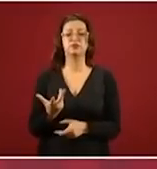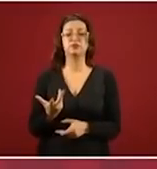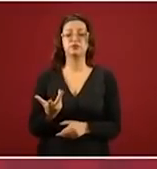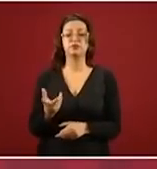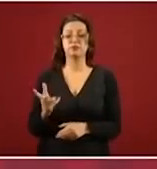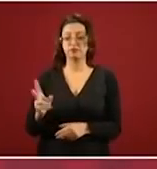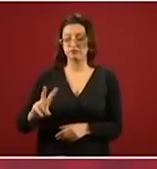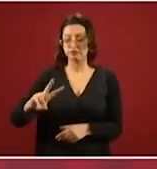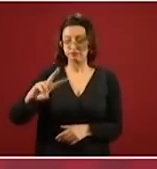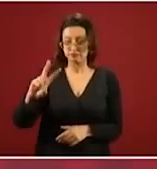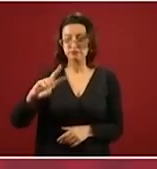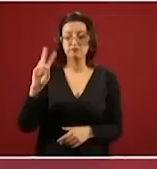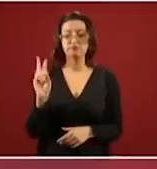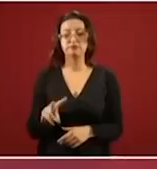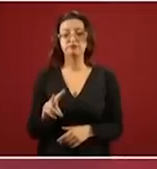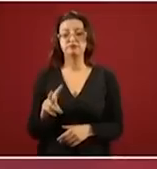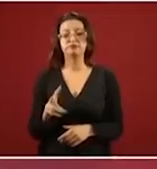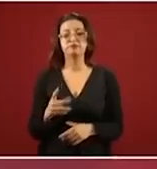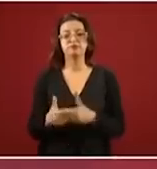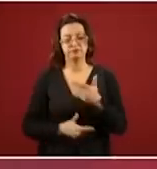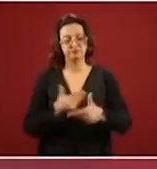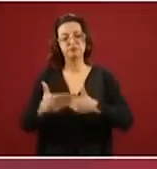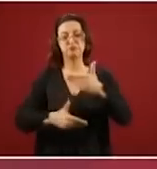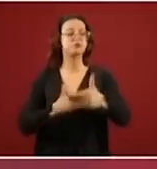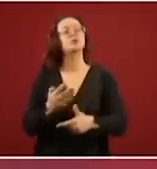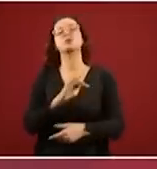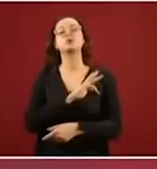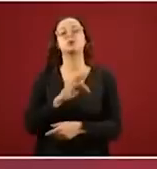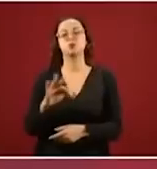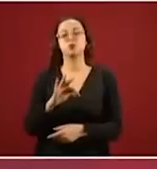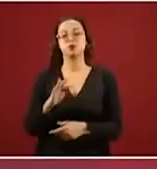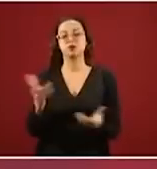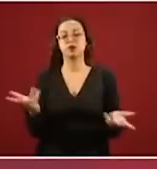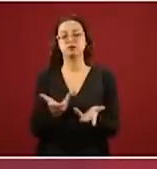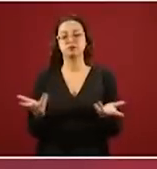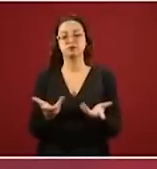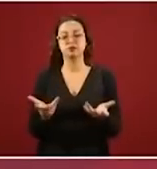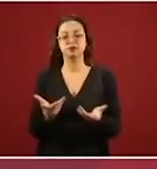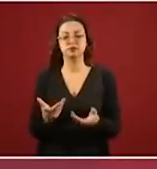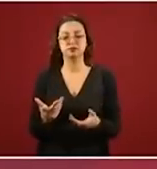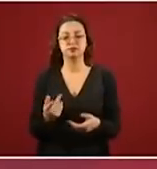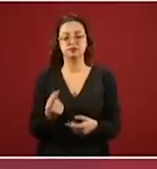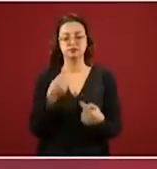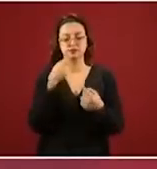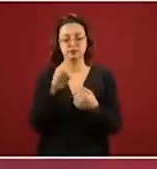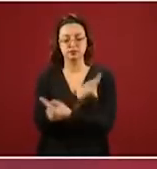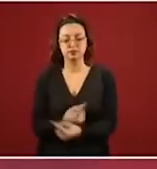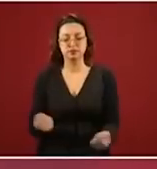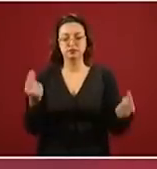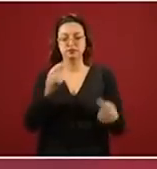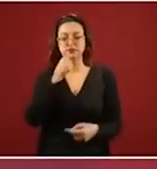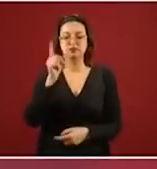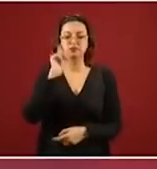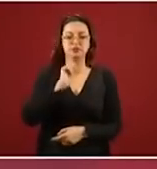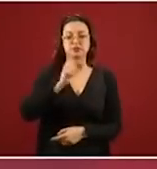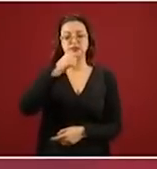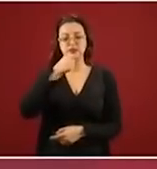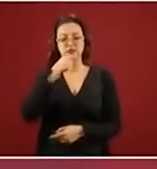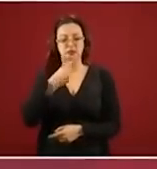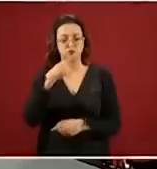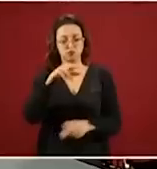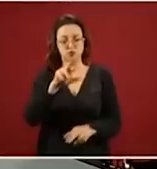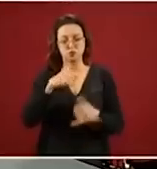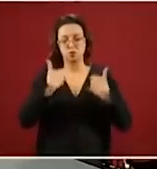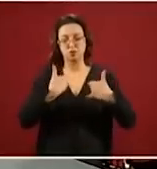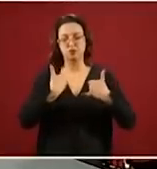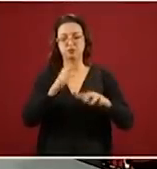garantía de que esto procede y que respeta totalmente la dignidad de las niñas los niños y